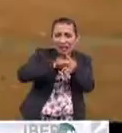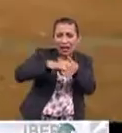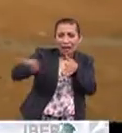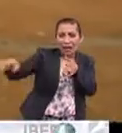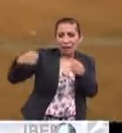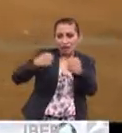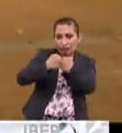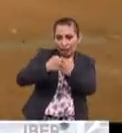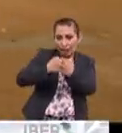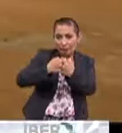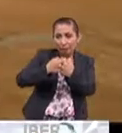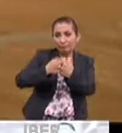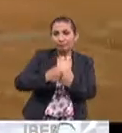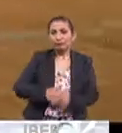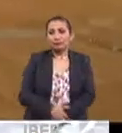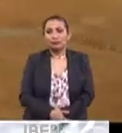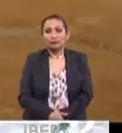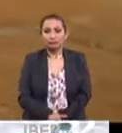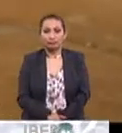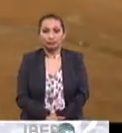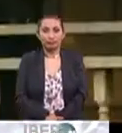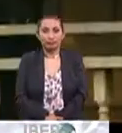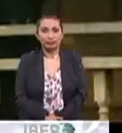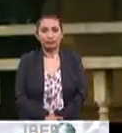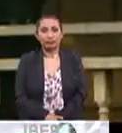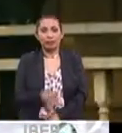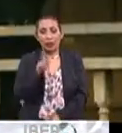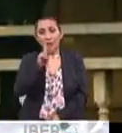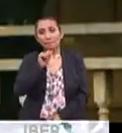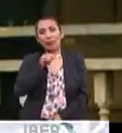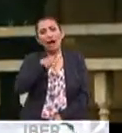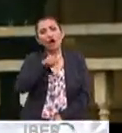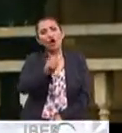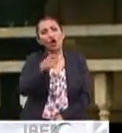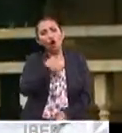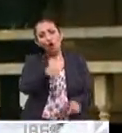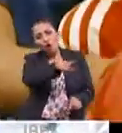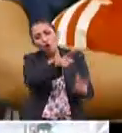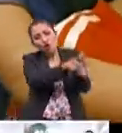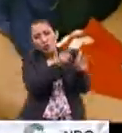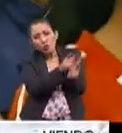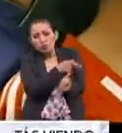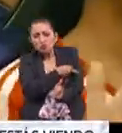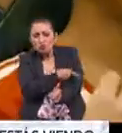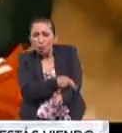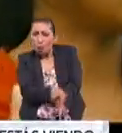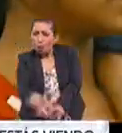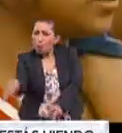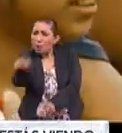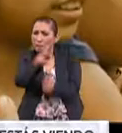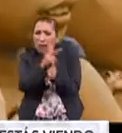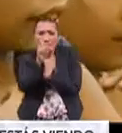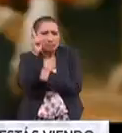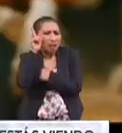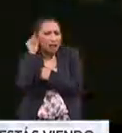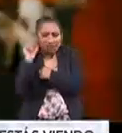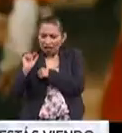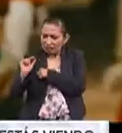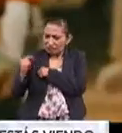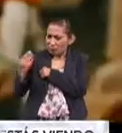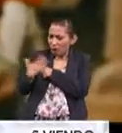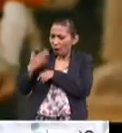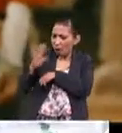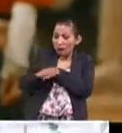a la frontera con Vietnam. Los Paco están entre los grupos más pobres del país. Hasta muy